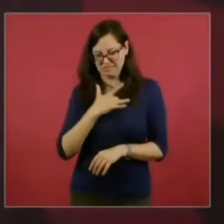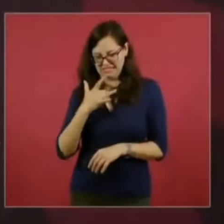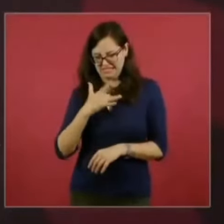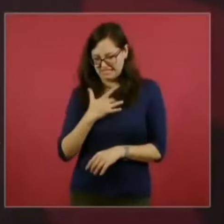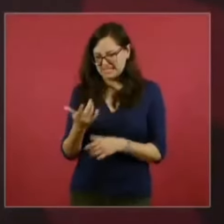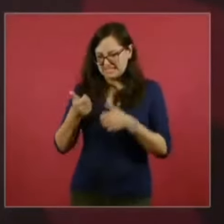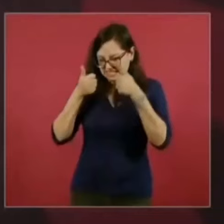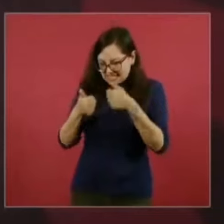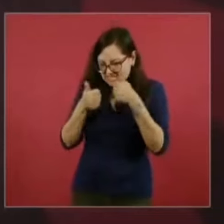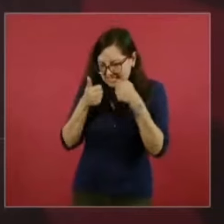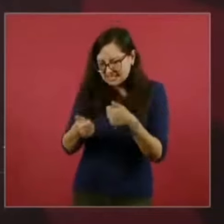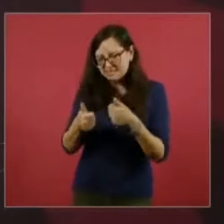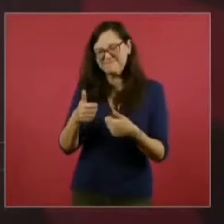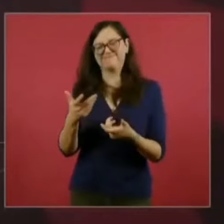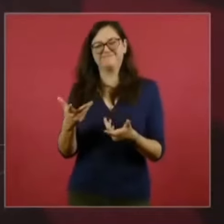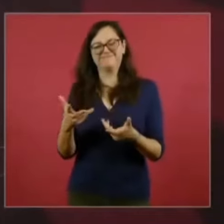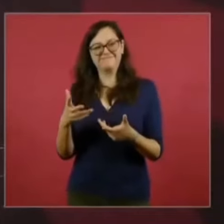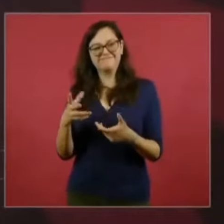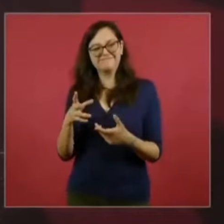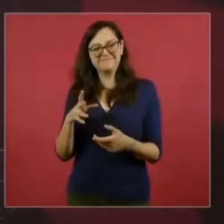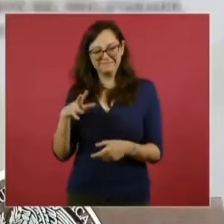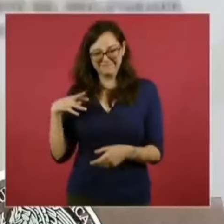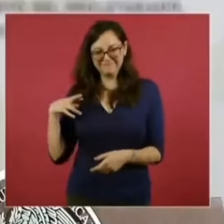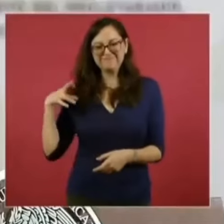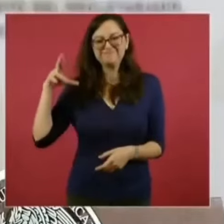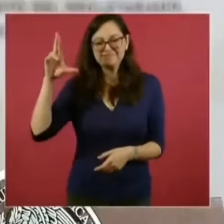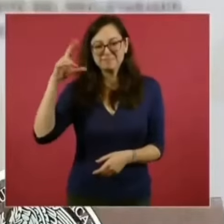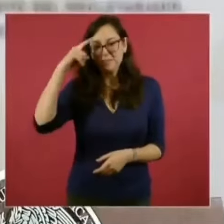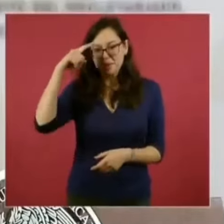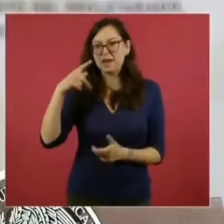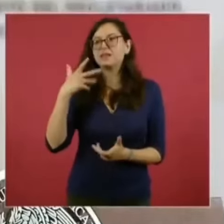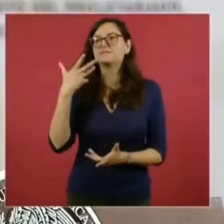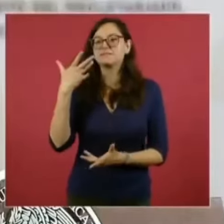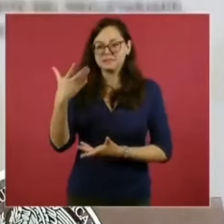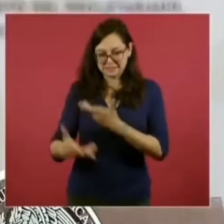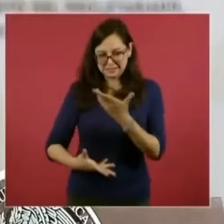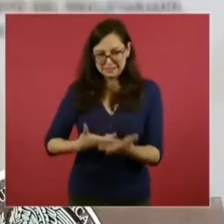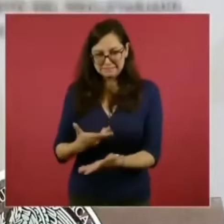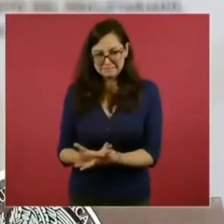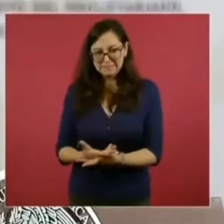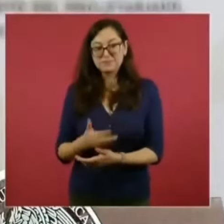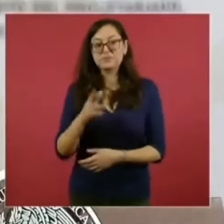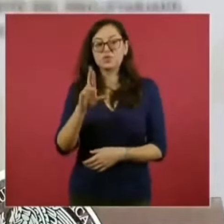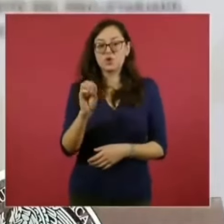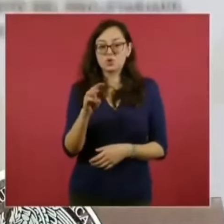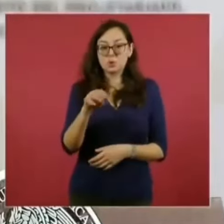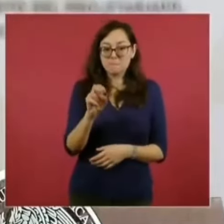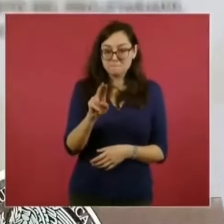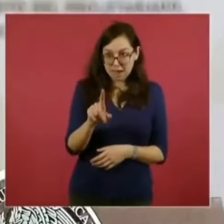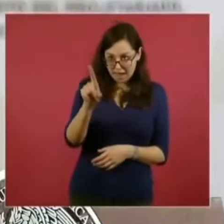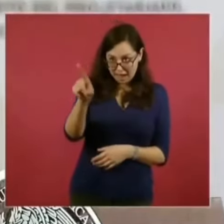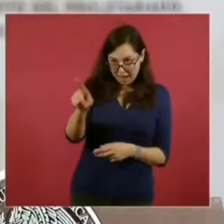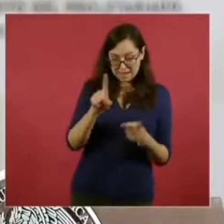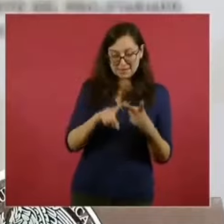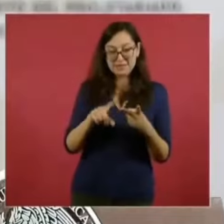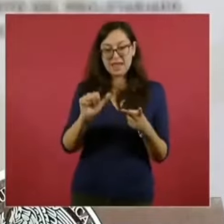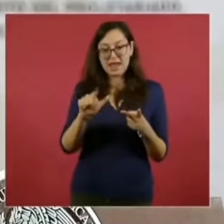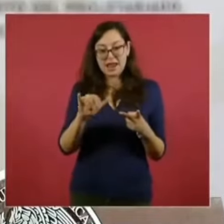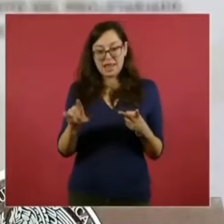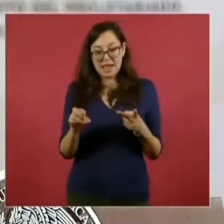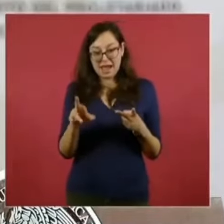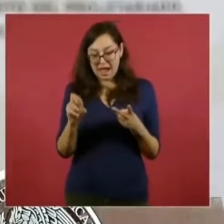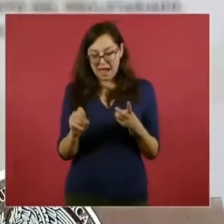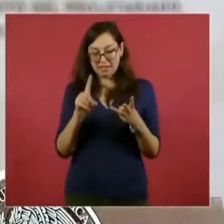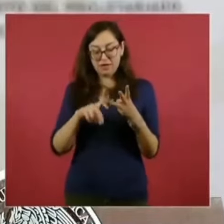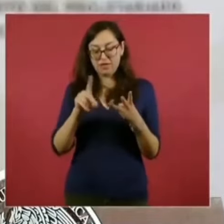compromiso, siempre dispuestos a servir al pueblo. Román Contreras, que lo estoy viendo ahí, Alejandro Álvarez,